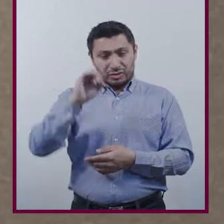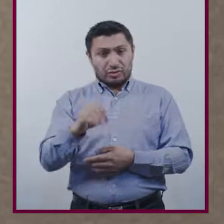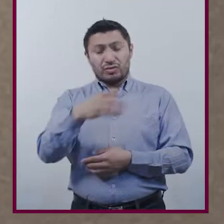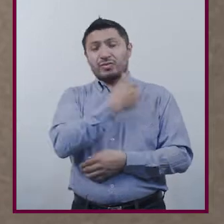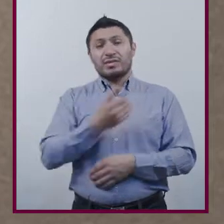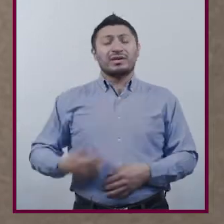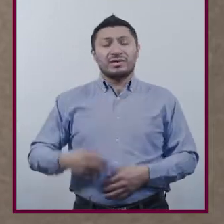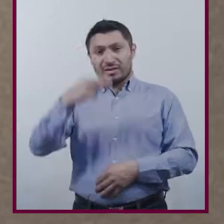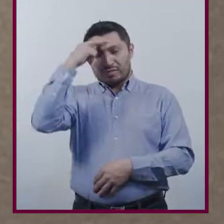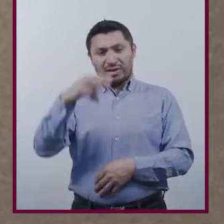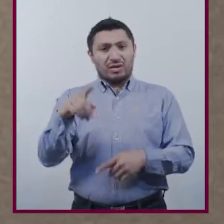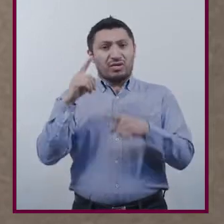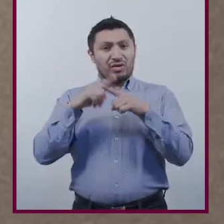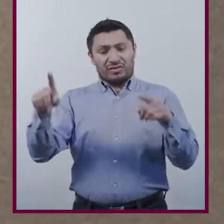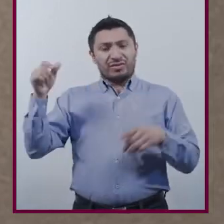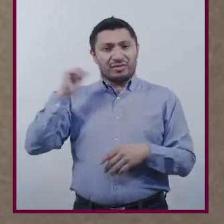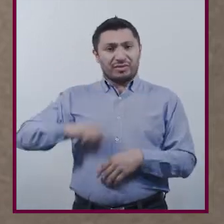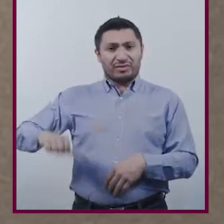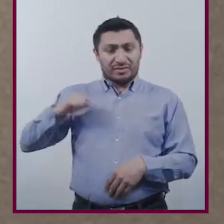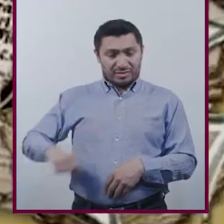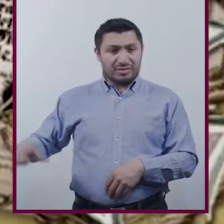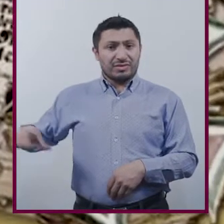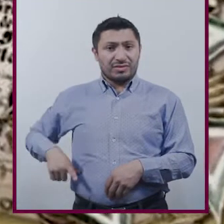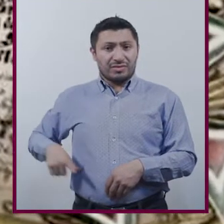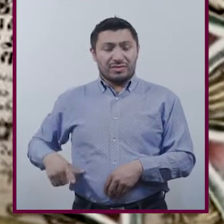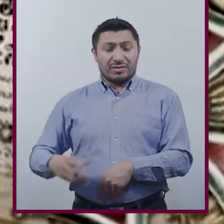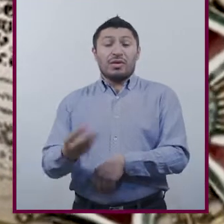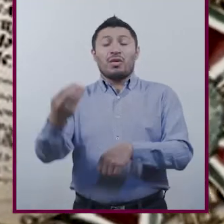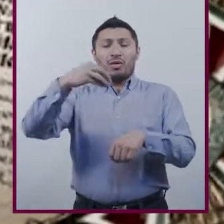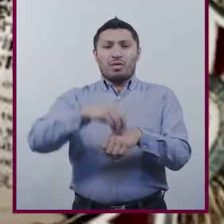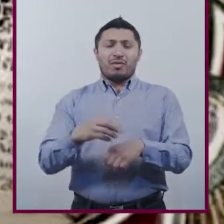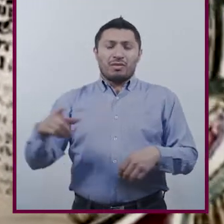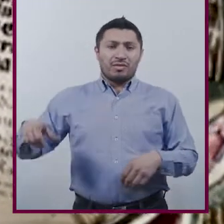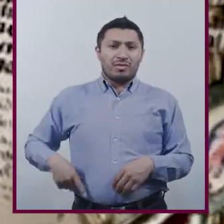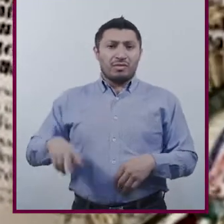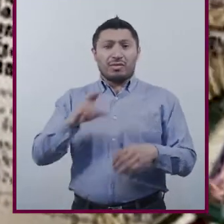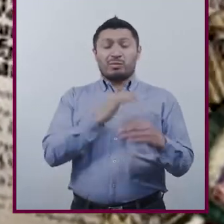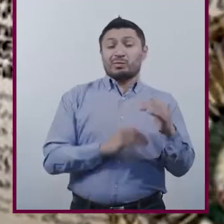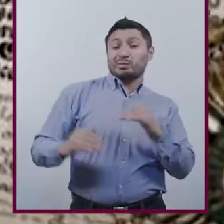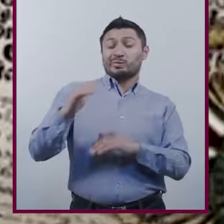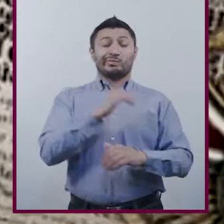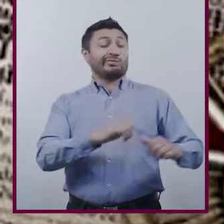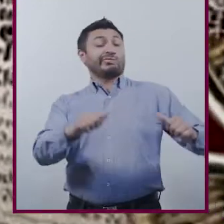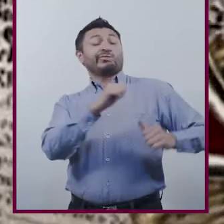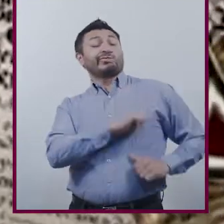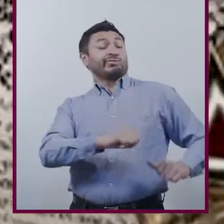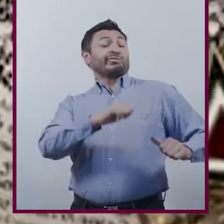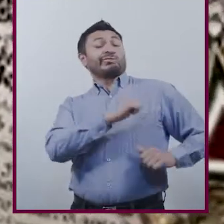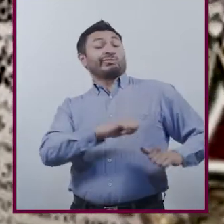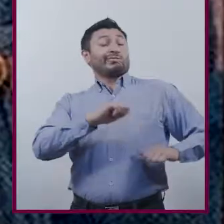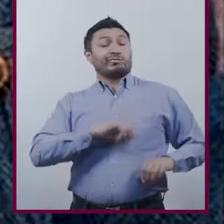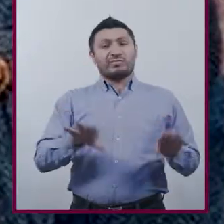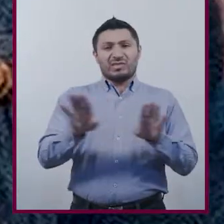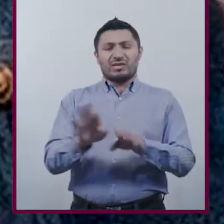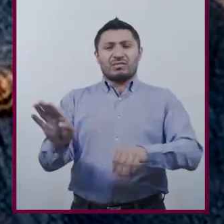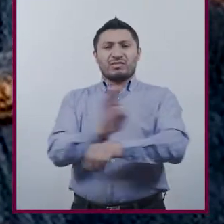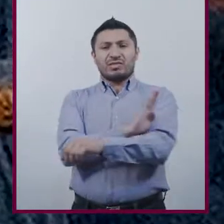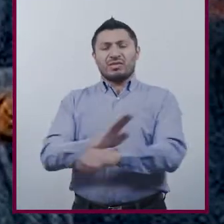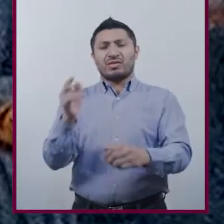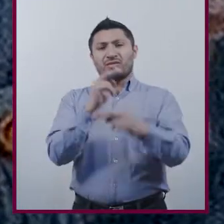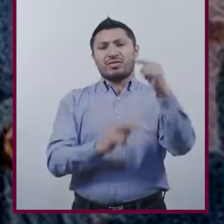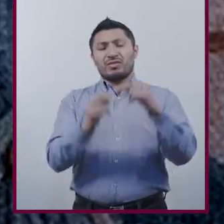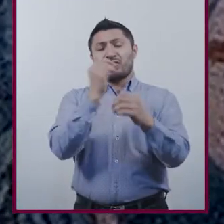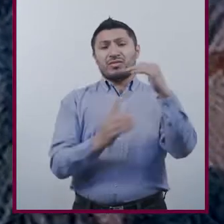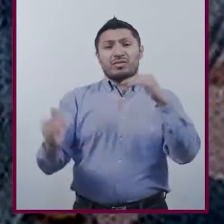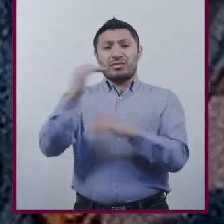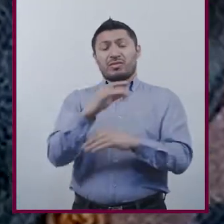A diferencia de sus anteriores gobiernos, en este se aplicó un régimen despótico y autoritario, favoreciendo a las clases altas y